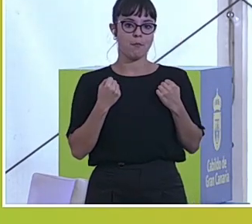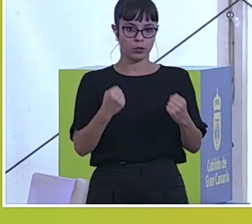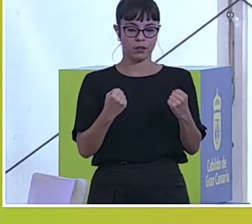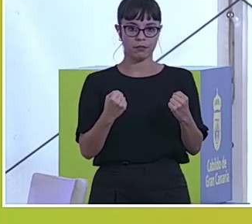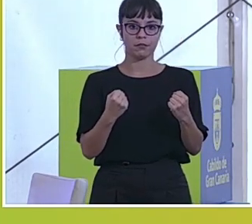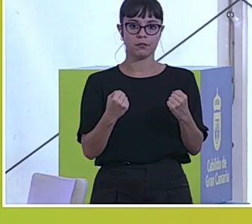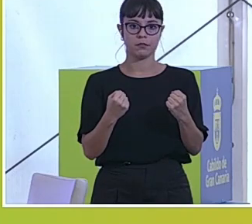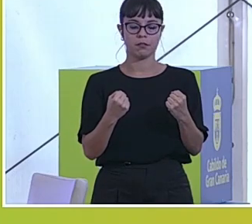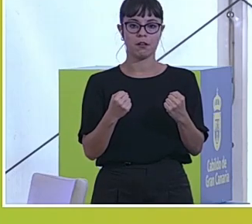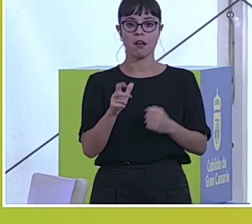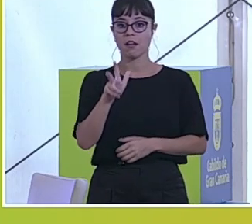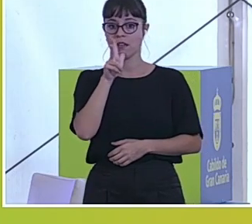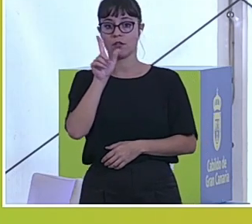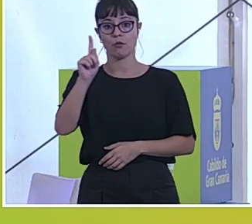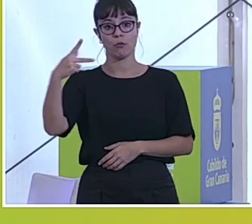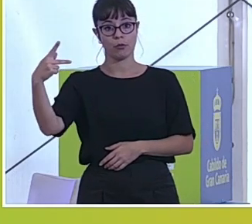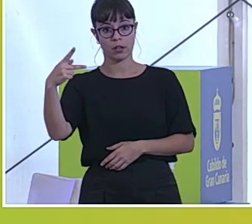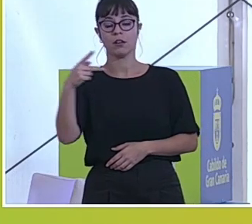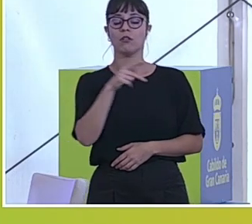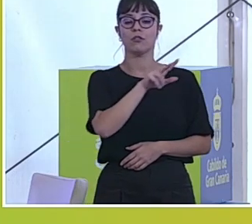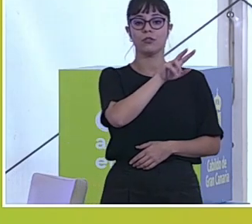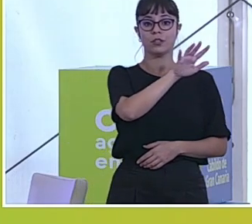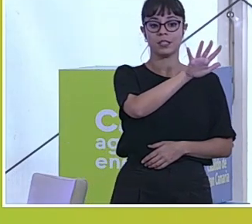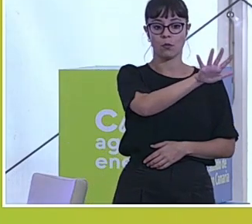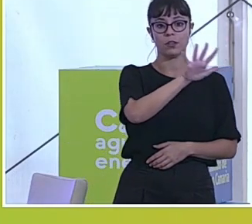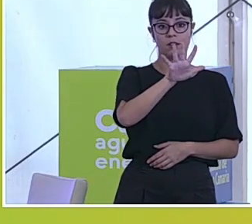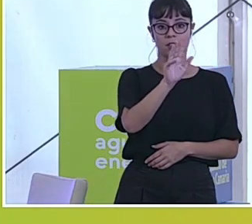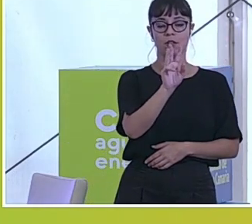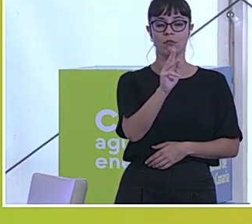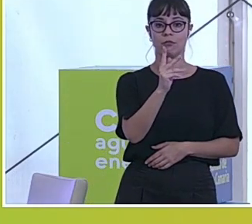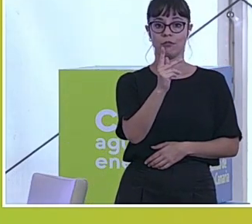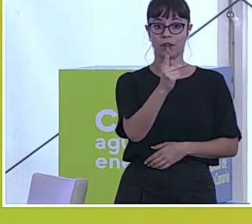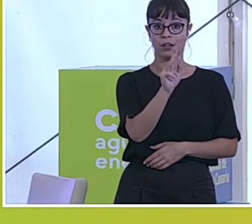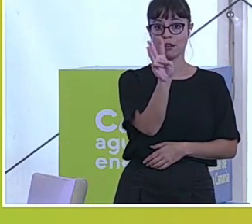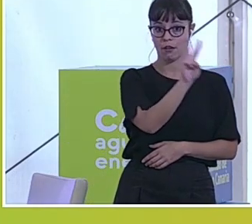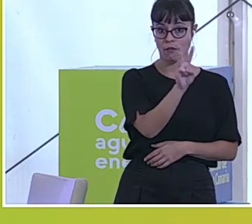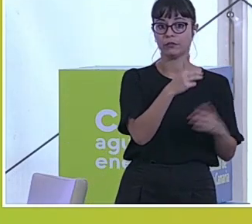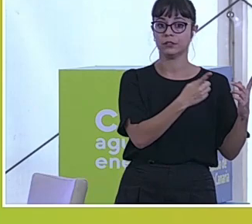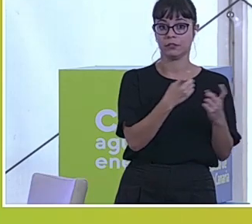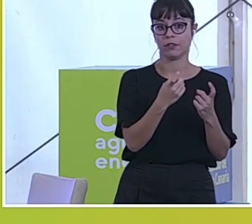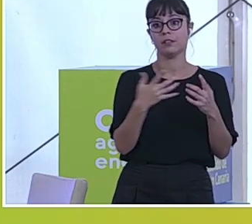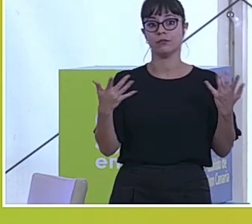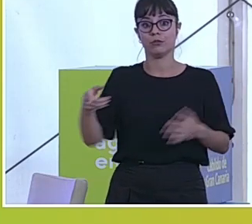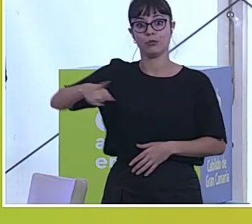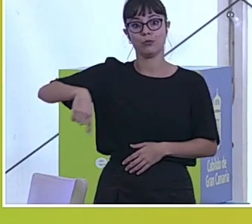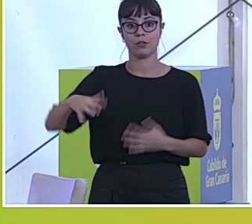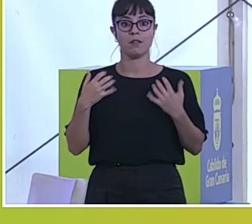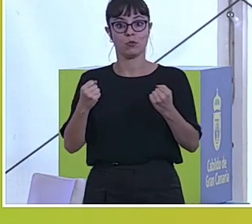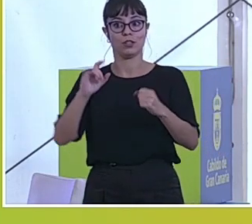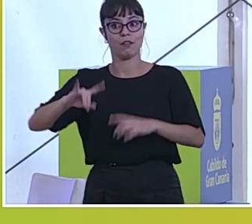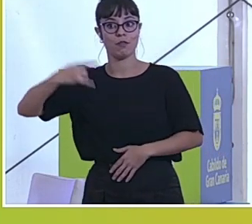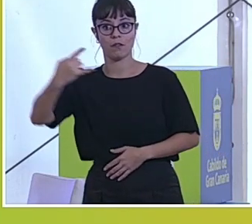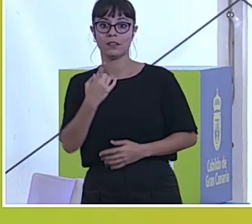hidrógeno se requiere en torno a unos 55 kilovatios, ¿vale? Entonces, si necesitan el doble, pues ya saben que tienen que tener una